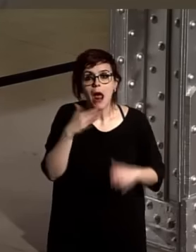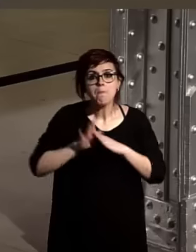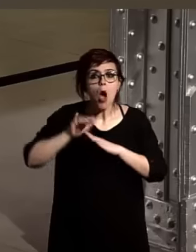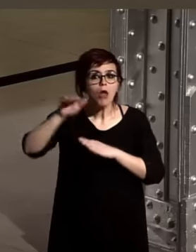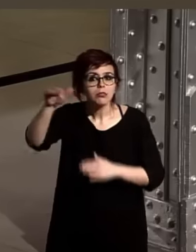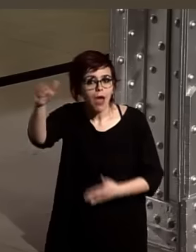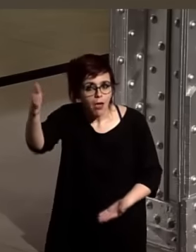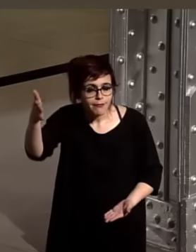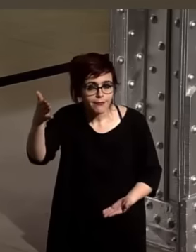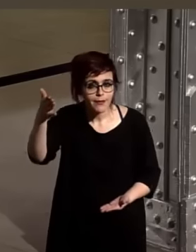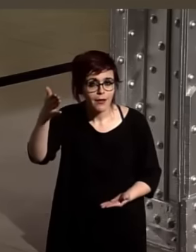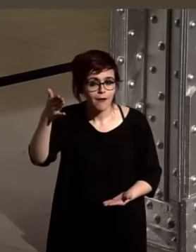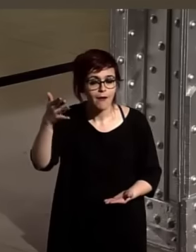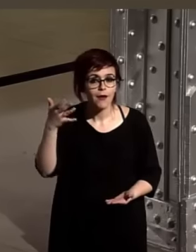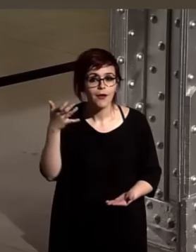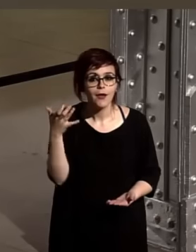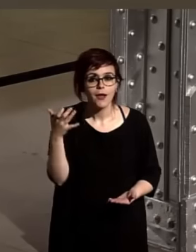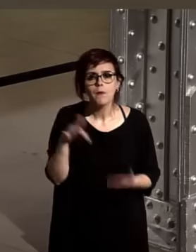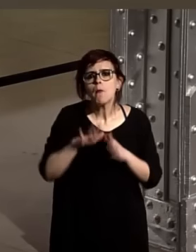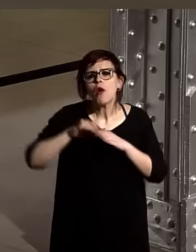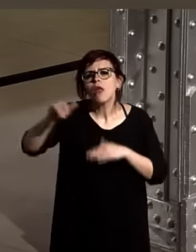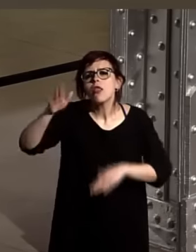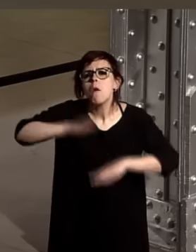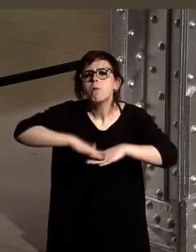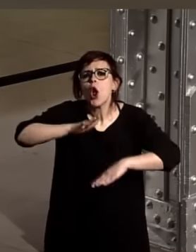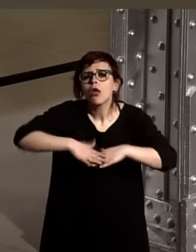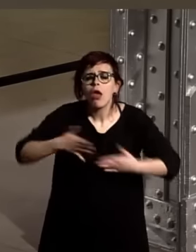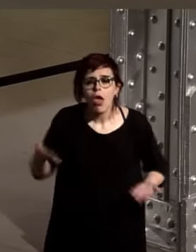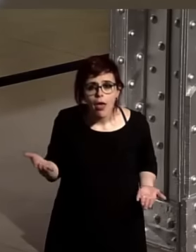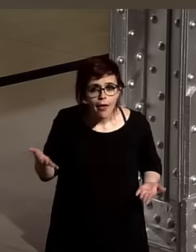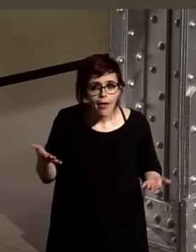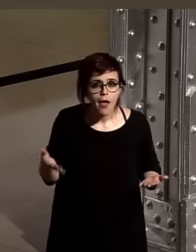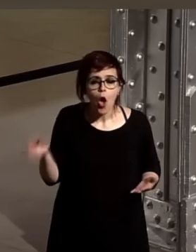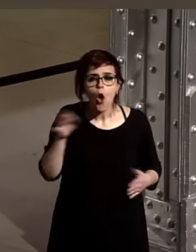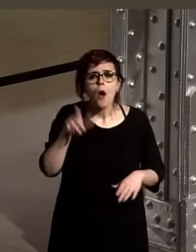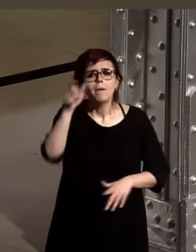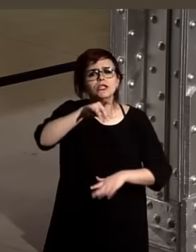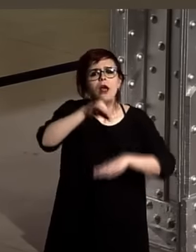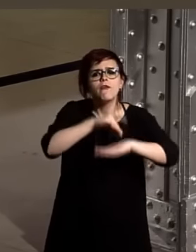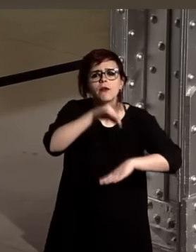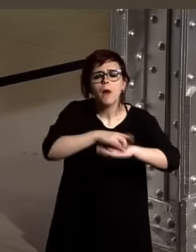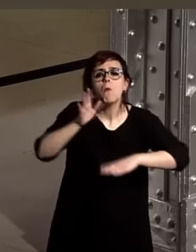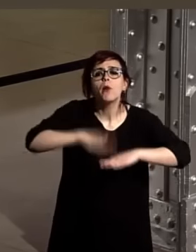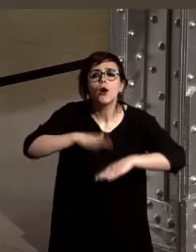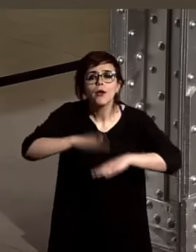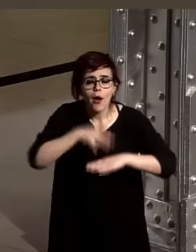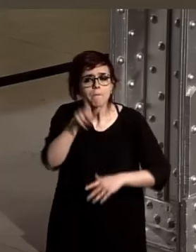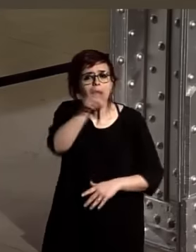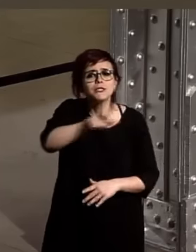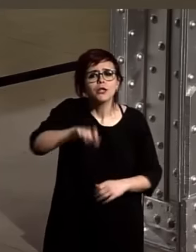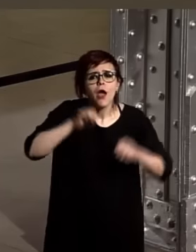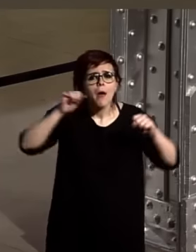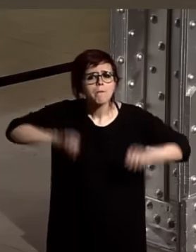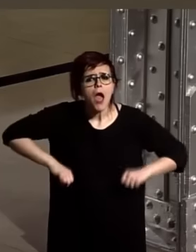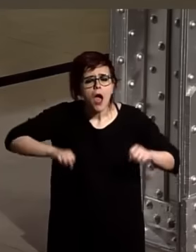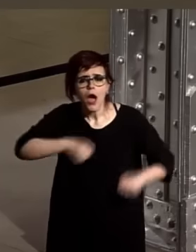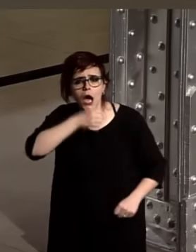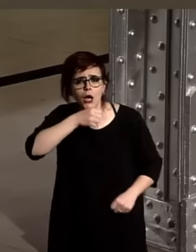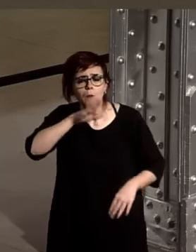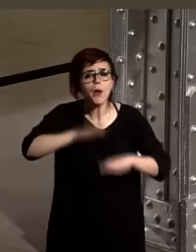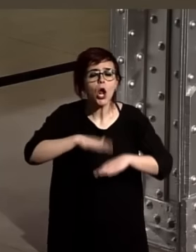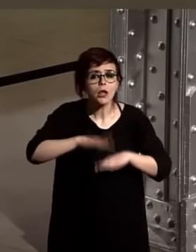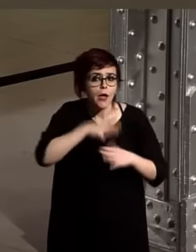montañas porque Porque existe montañas como porque la gente enferma porque la gente envejece o por qué la gente tiene los ojos